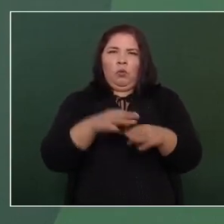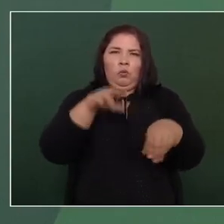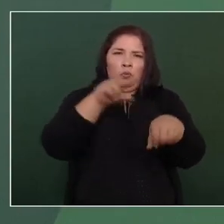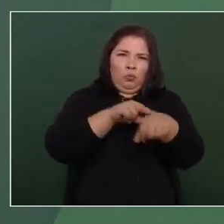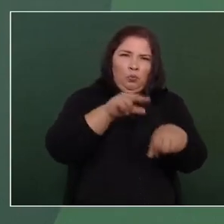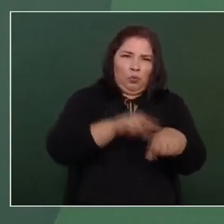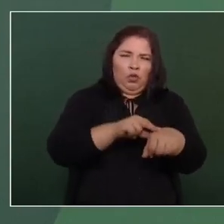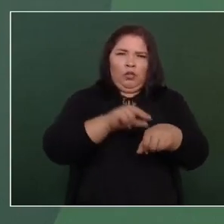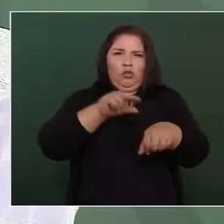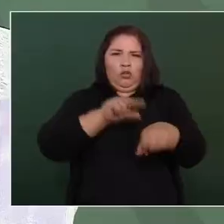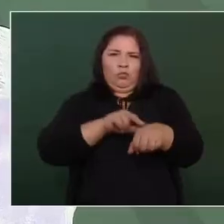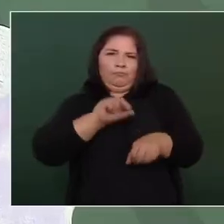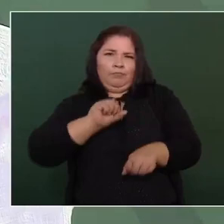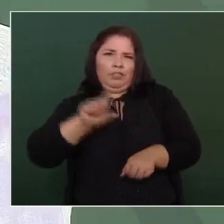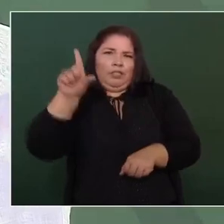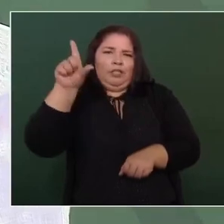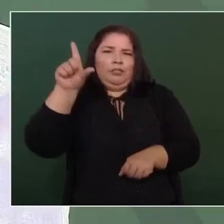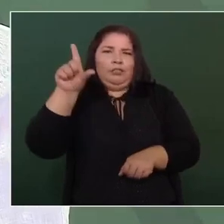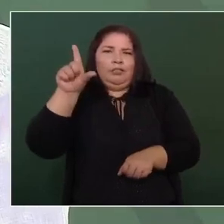médicos especialistas,